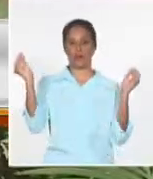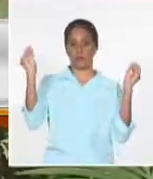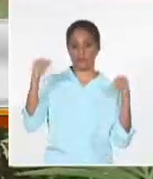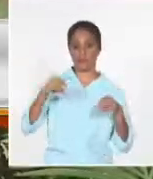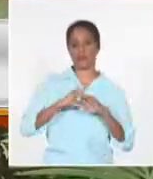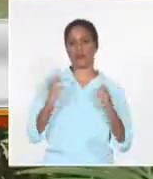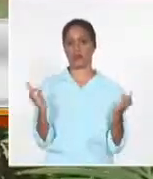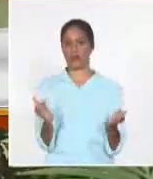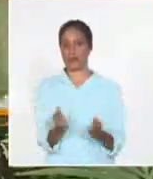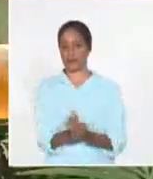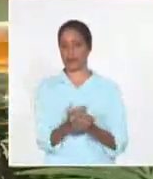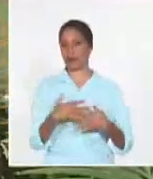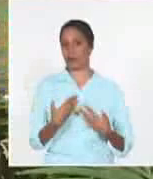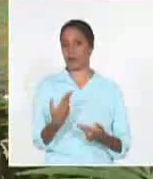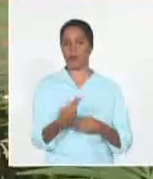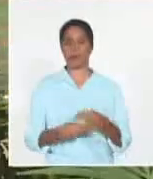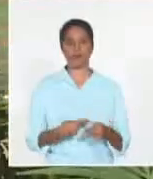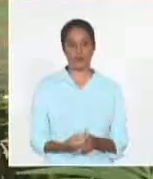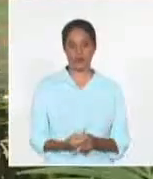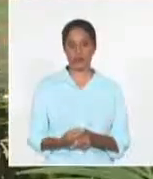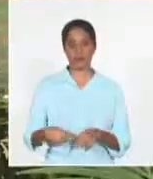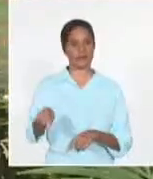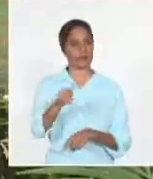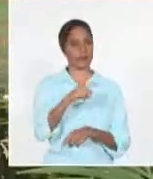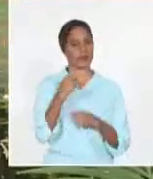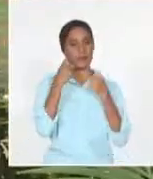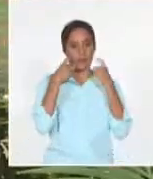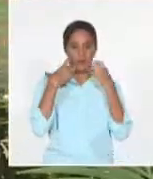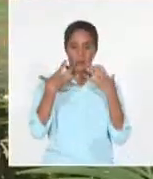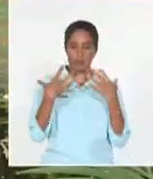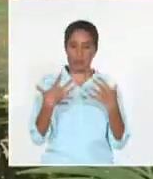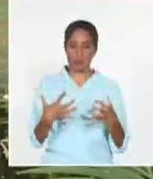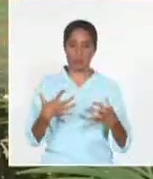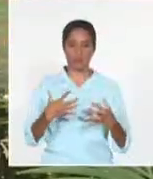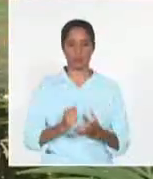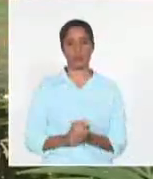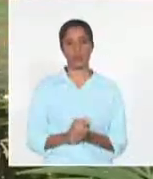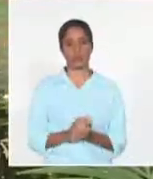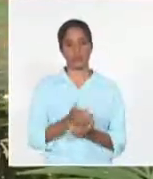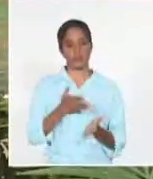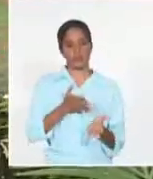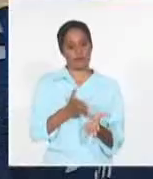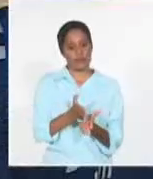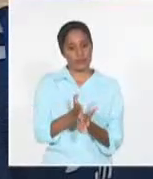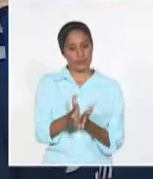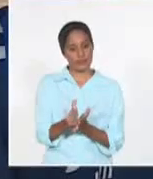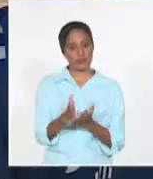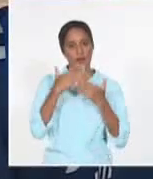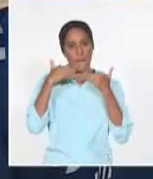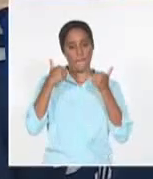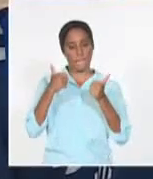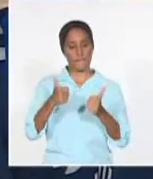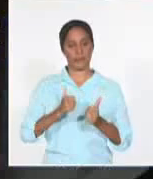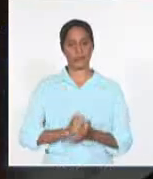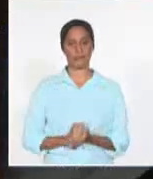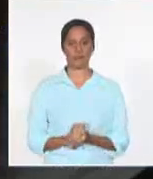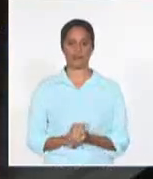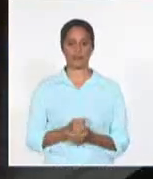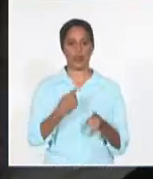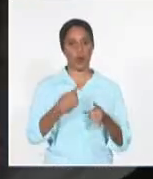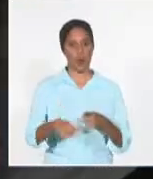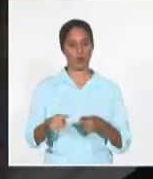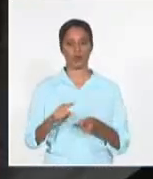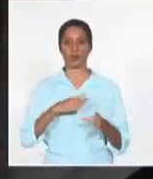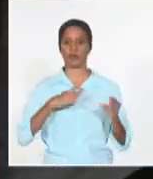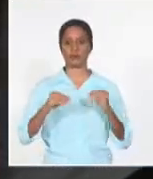Entonces, es muy importante y más mantener vivas esas tradiciones. Otro tema de debate fue la necesidad